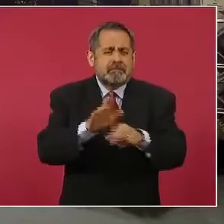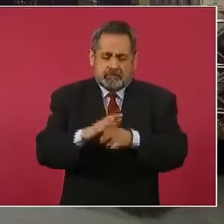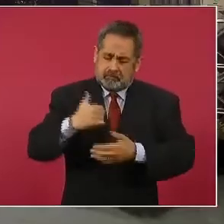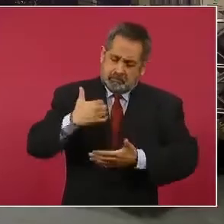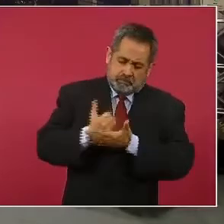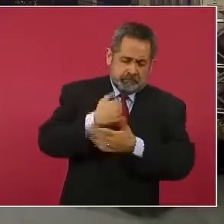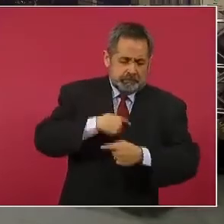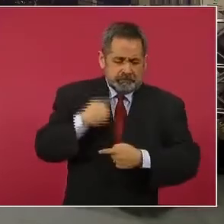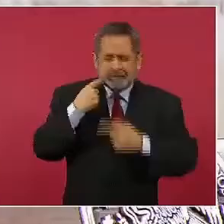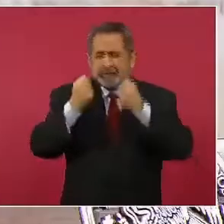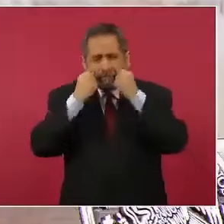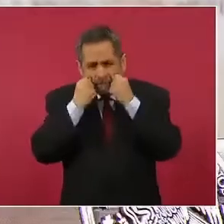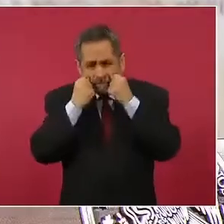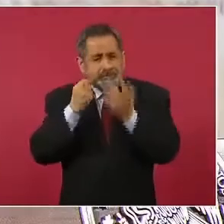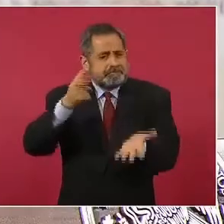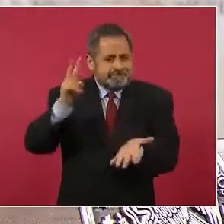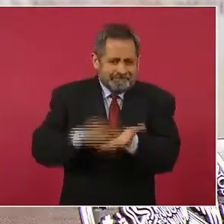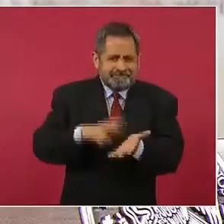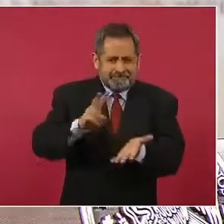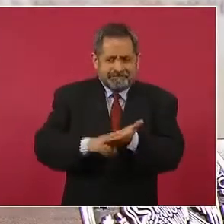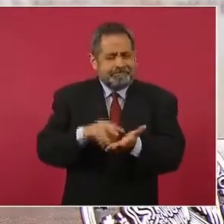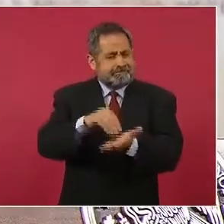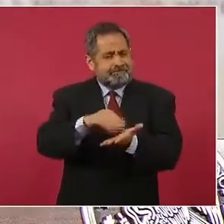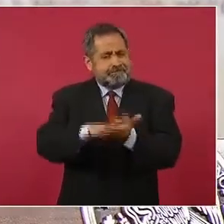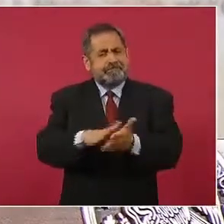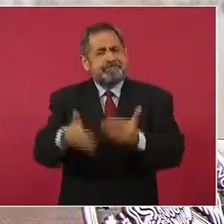se hablaba y se hablaba y se hablaba de eso.